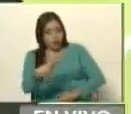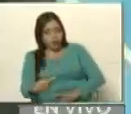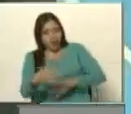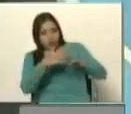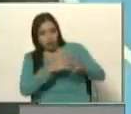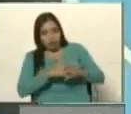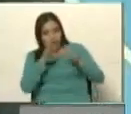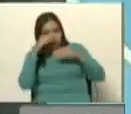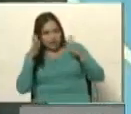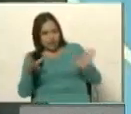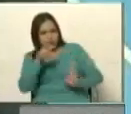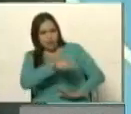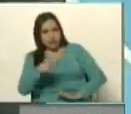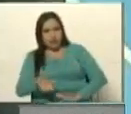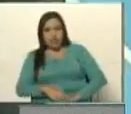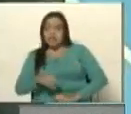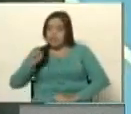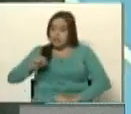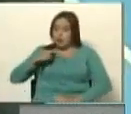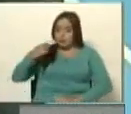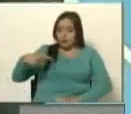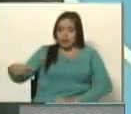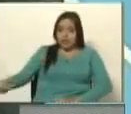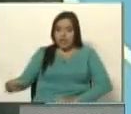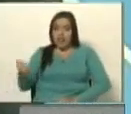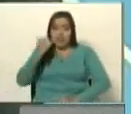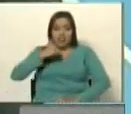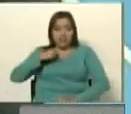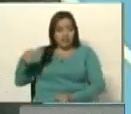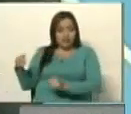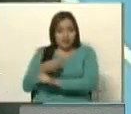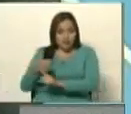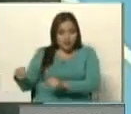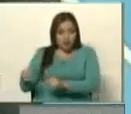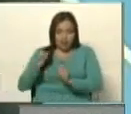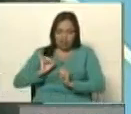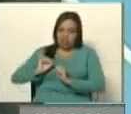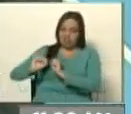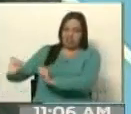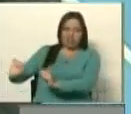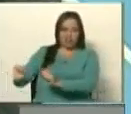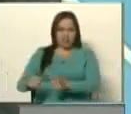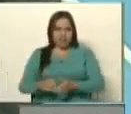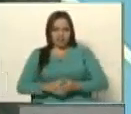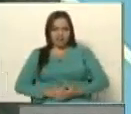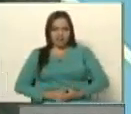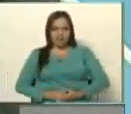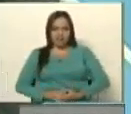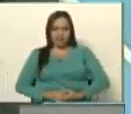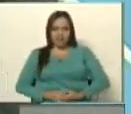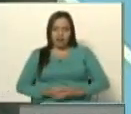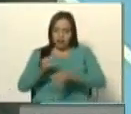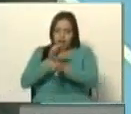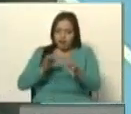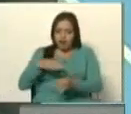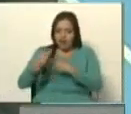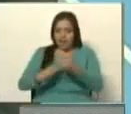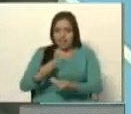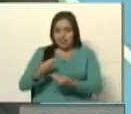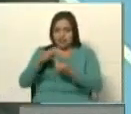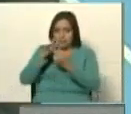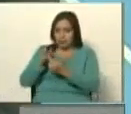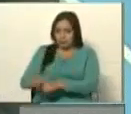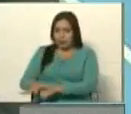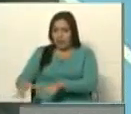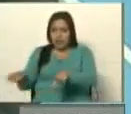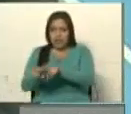ejemplo? Sí, una política violenta, una política xenofóbica, una política que criminaliza el ser migrante.